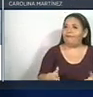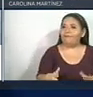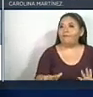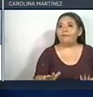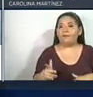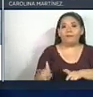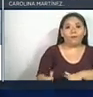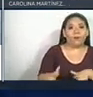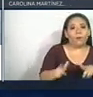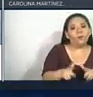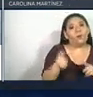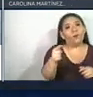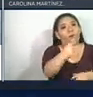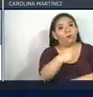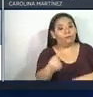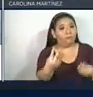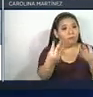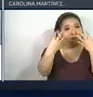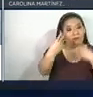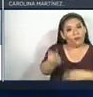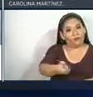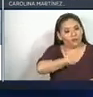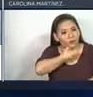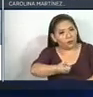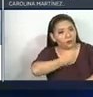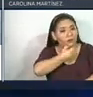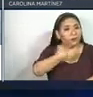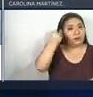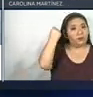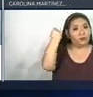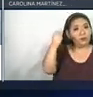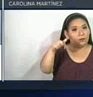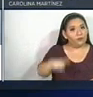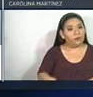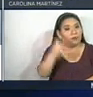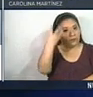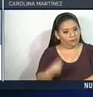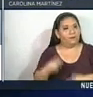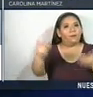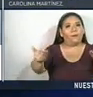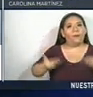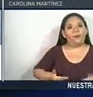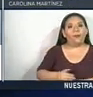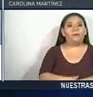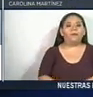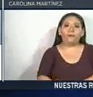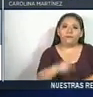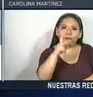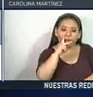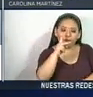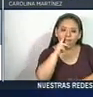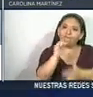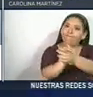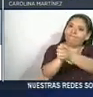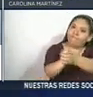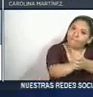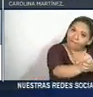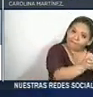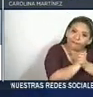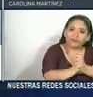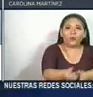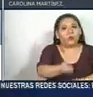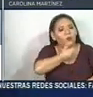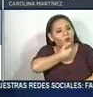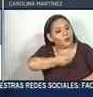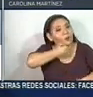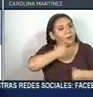acompañarlos y para mostrarles las noticias más importantes de este día, bienvenidos. Qué gusto poderlos informar de manera